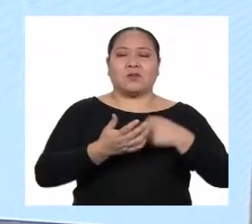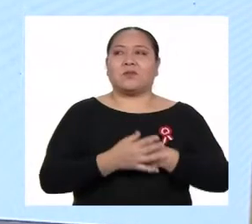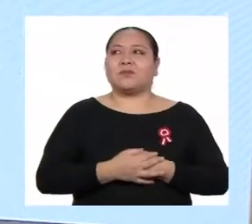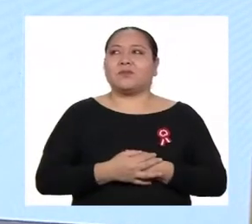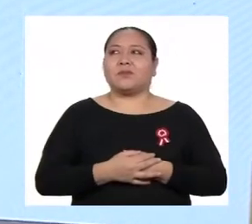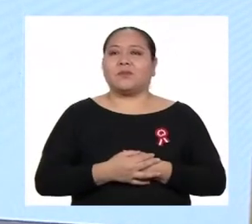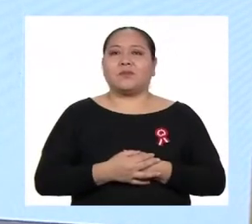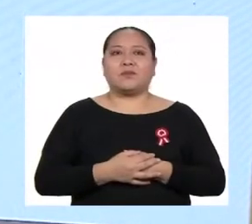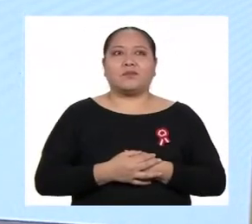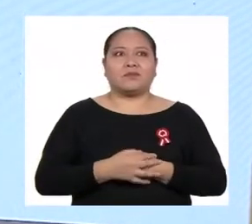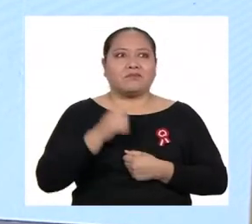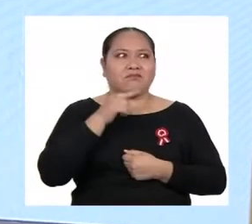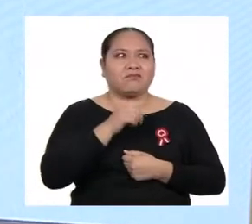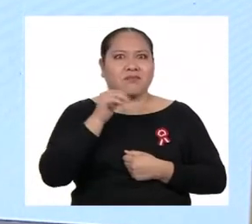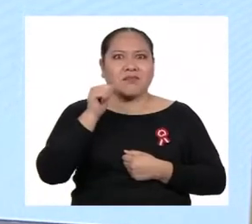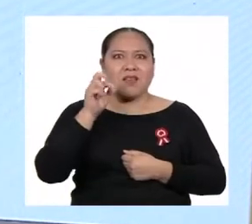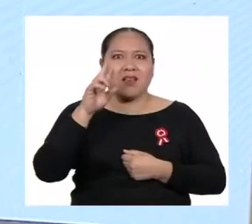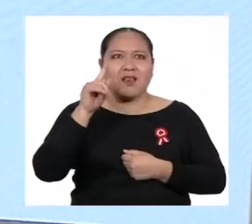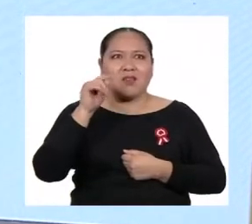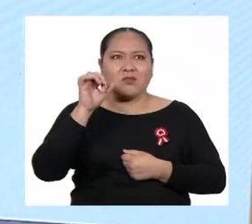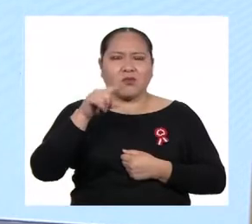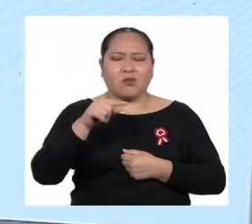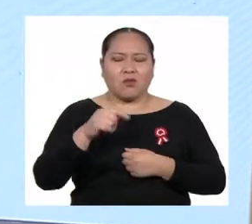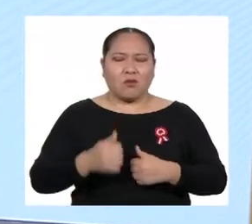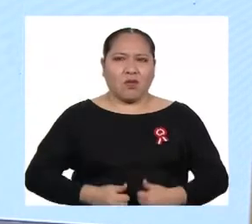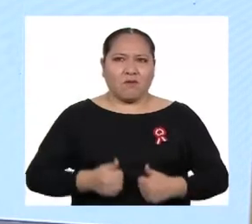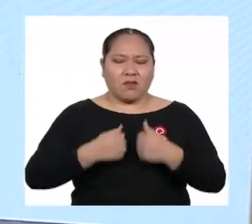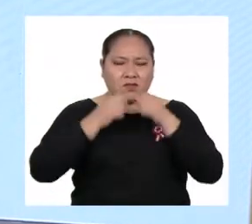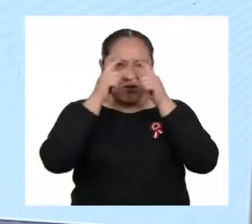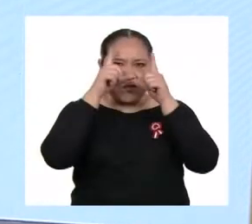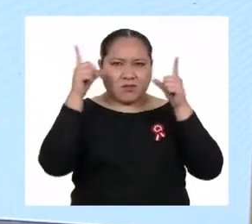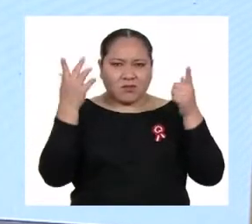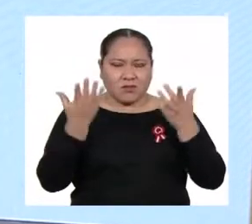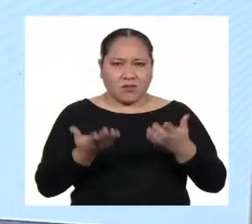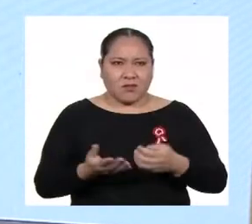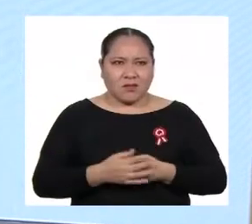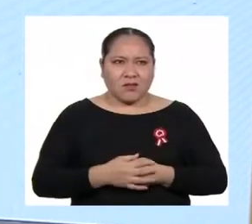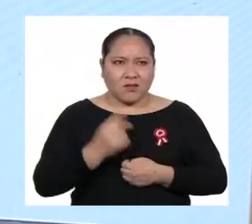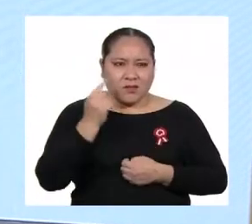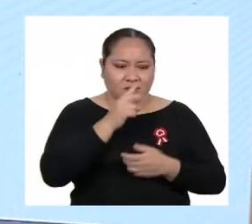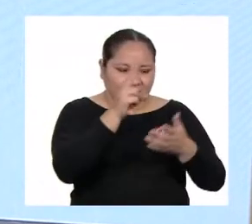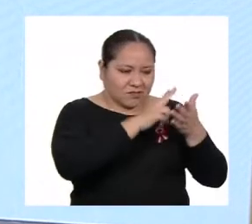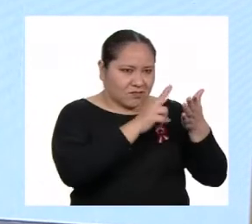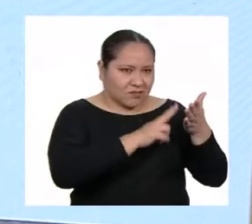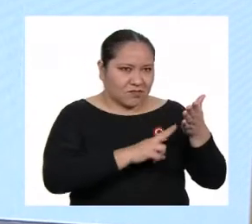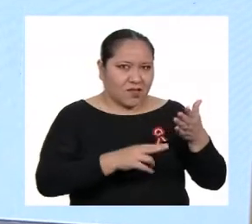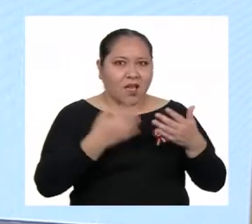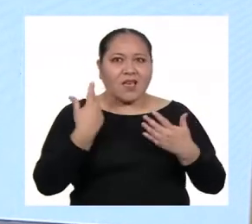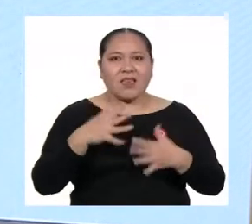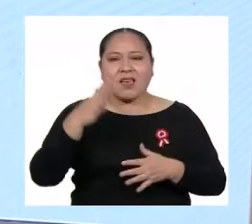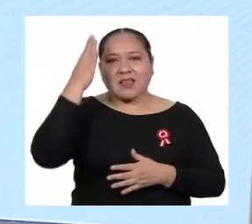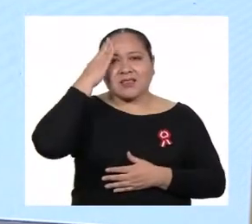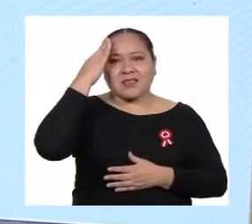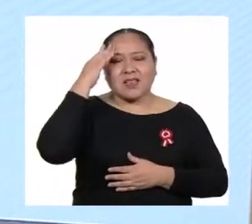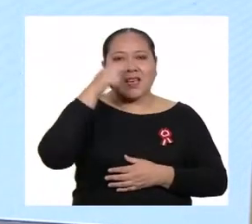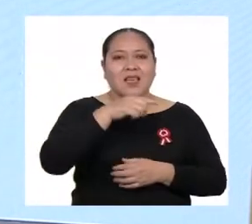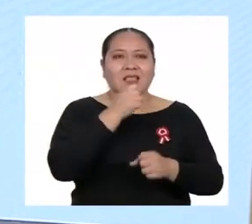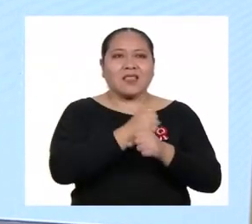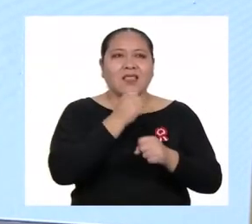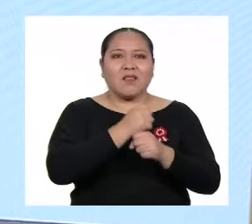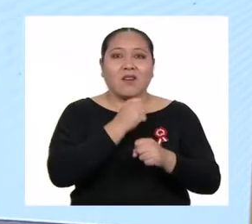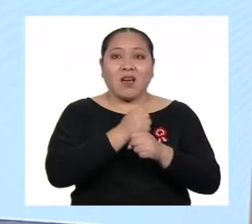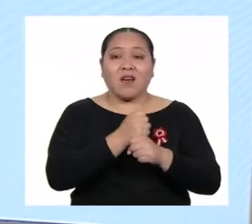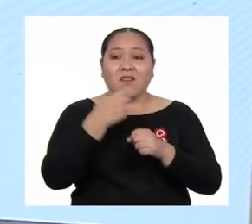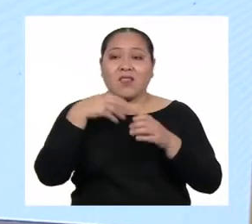De verdad que Arturo Hernández vivió una vida asombrosa, porque por la lectura ahora sé que trabajaba como